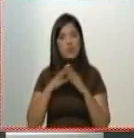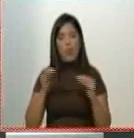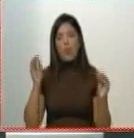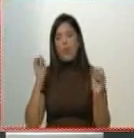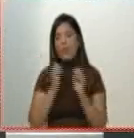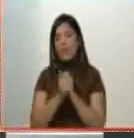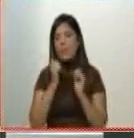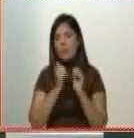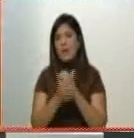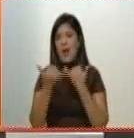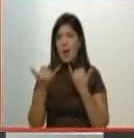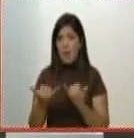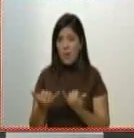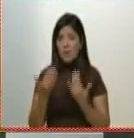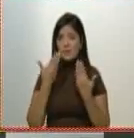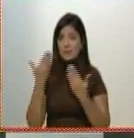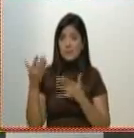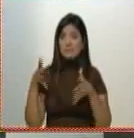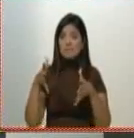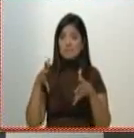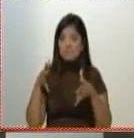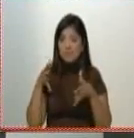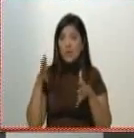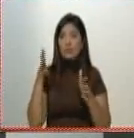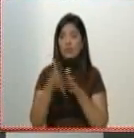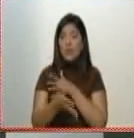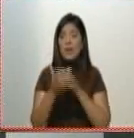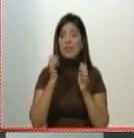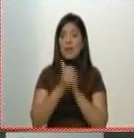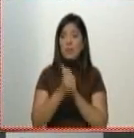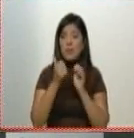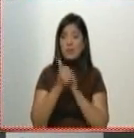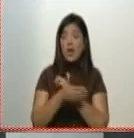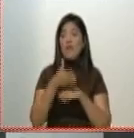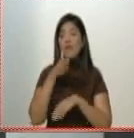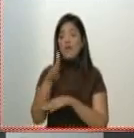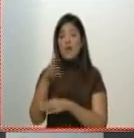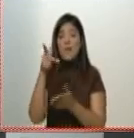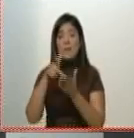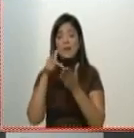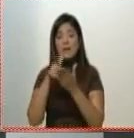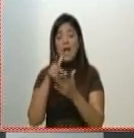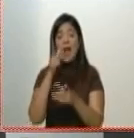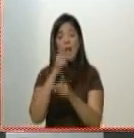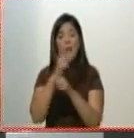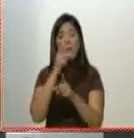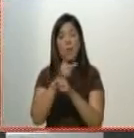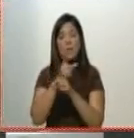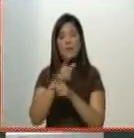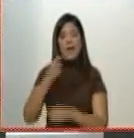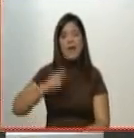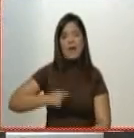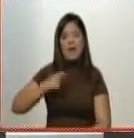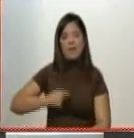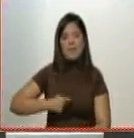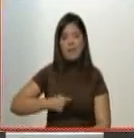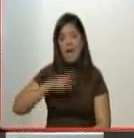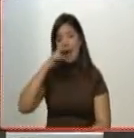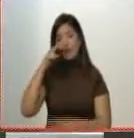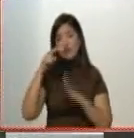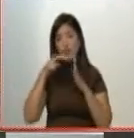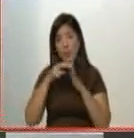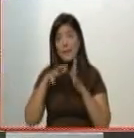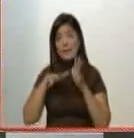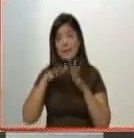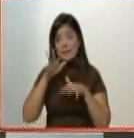han recientemente obtenido triunfos en materia deportiva, los que participaron en los Juegos Panamericanos Toronto 2015.